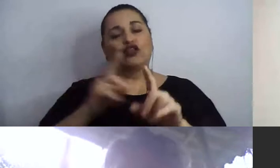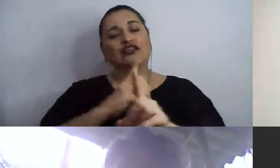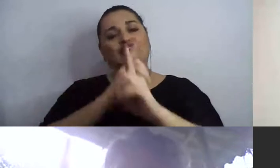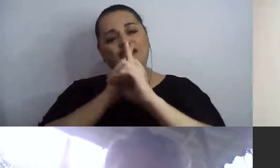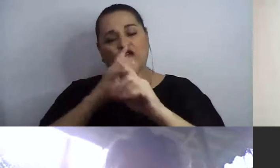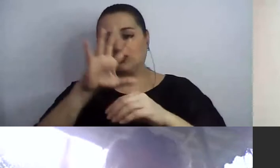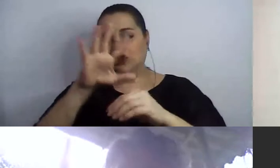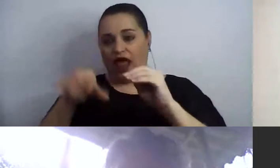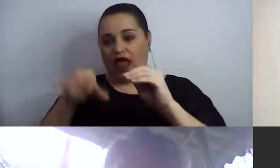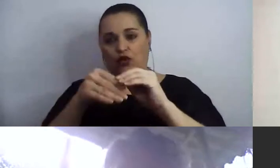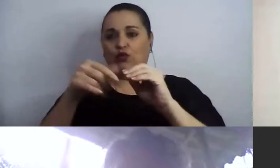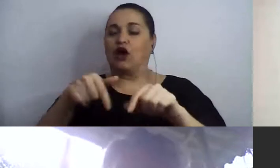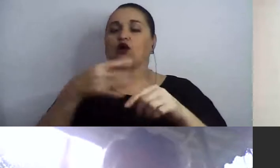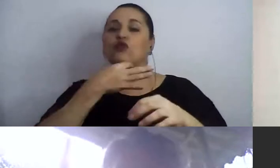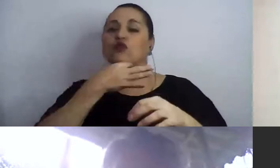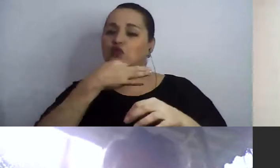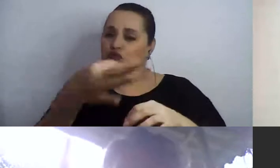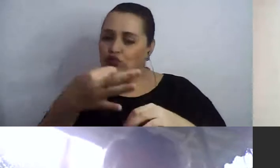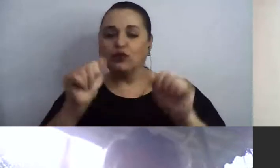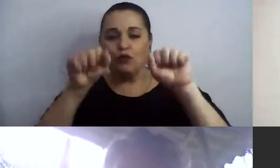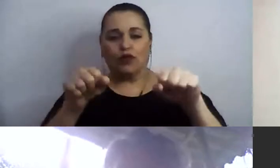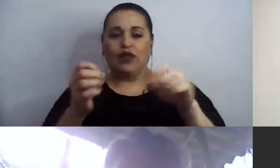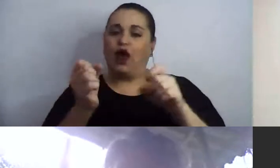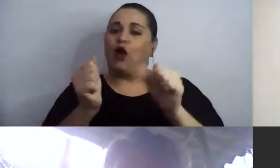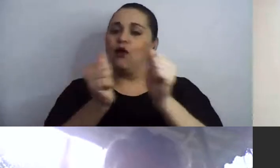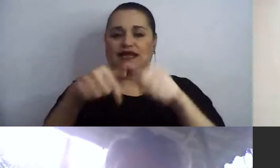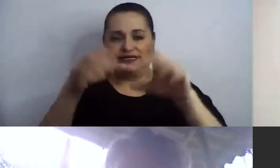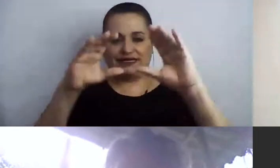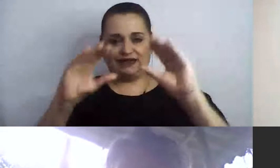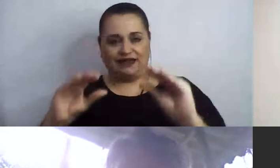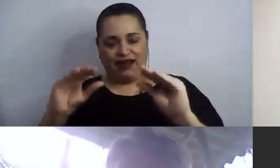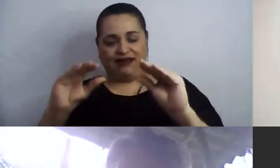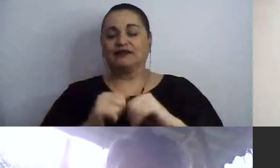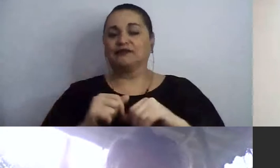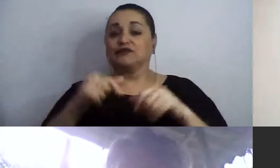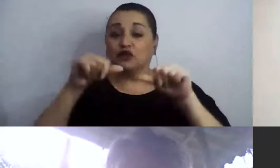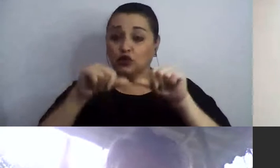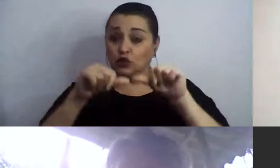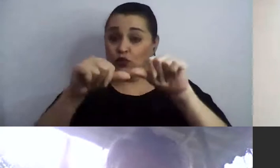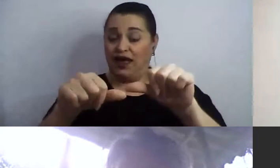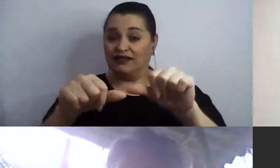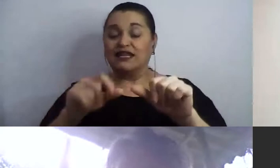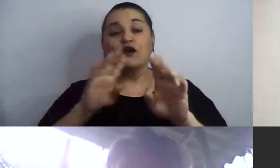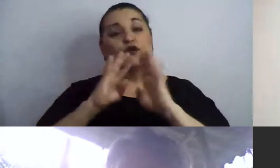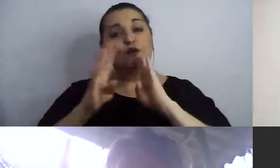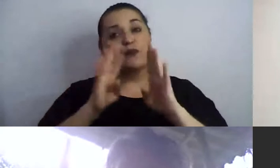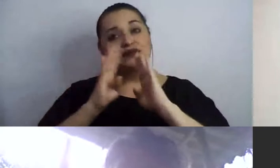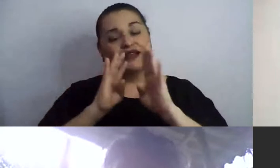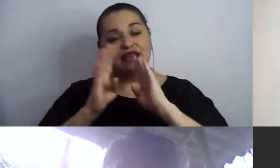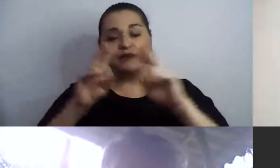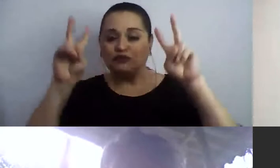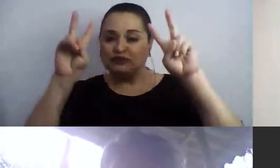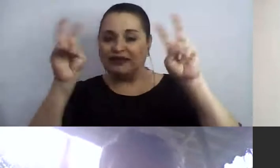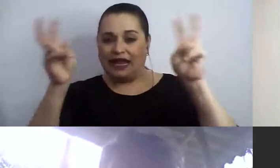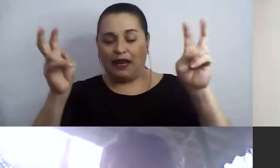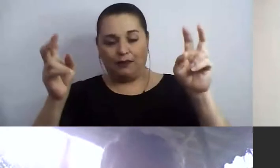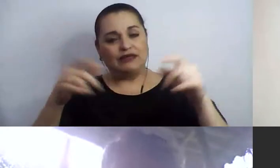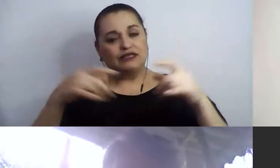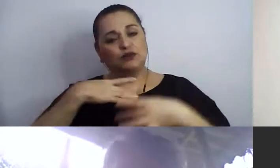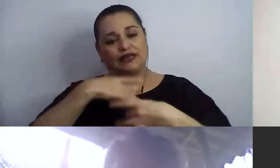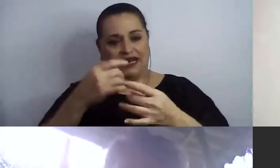adjunta y es un gusto poder acompañarles esta tarde, durante la cual conversaremos sobre temas que son de nuestro